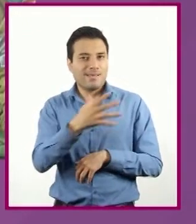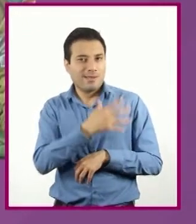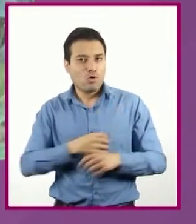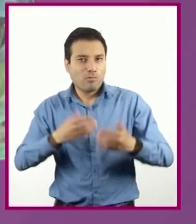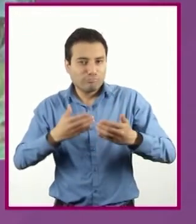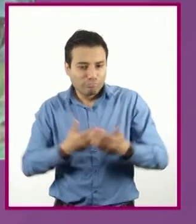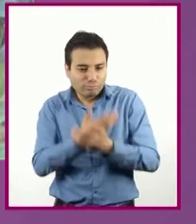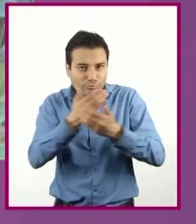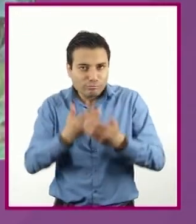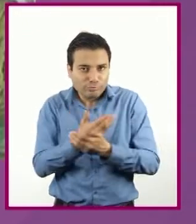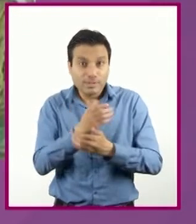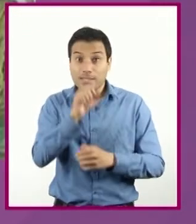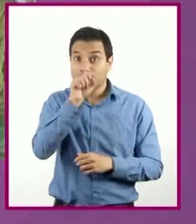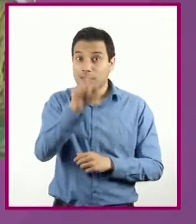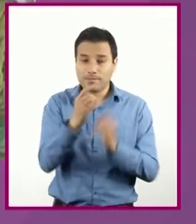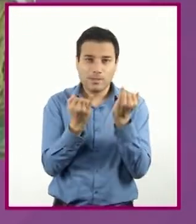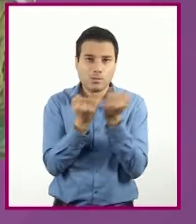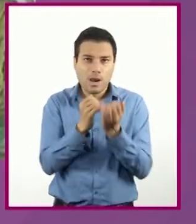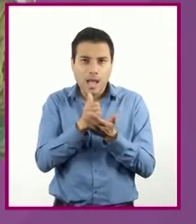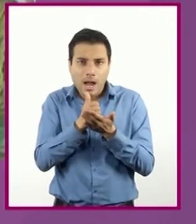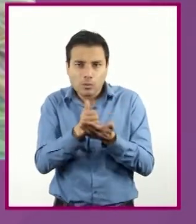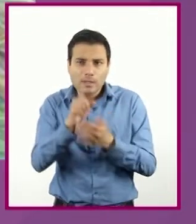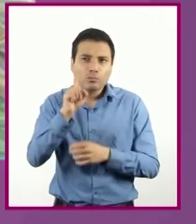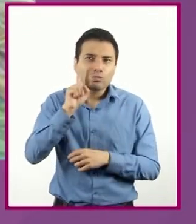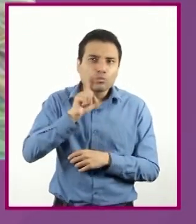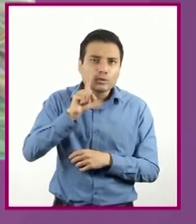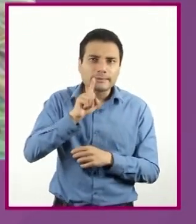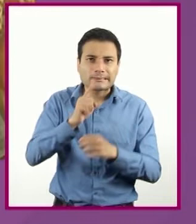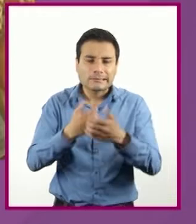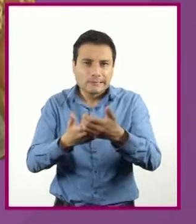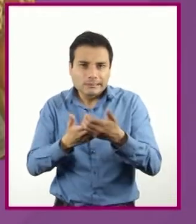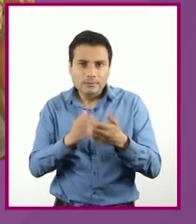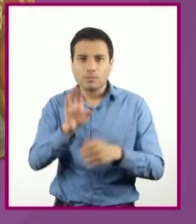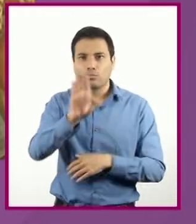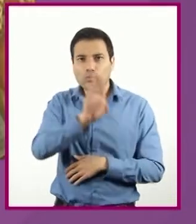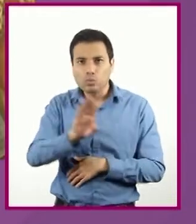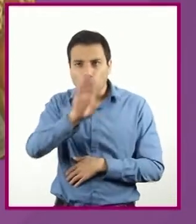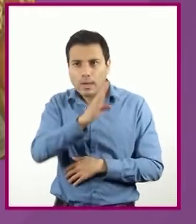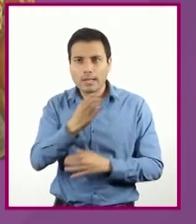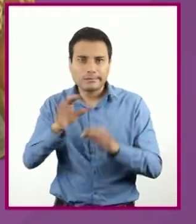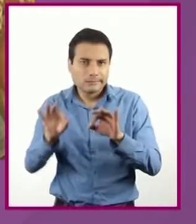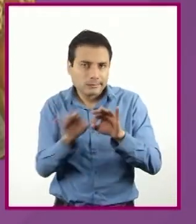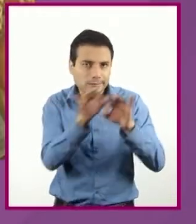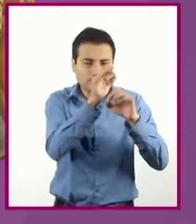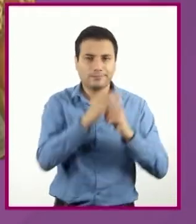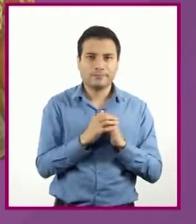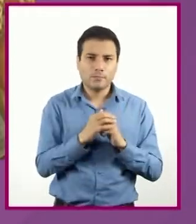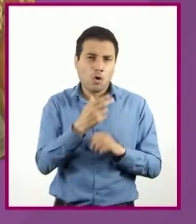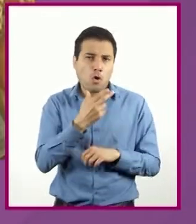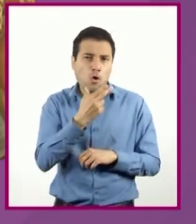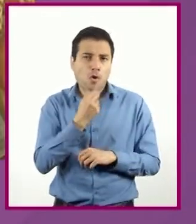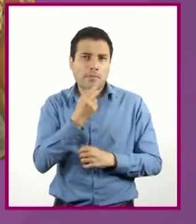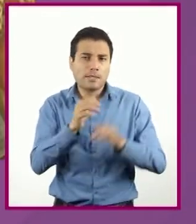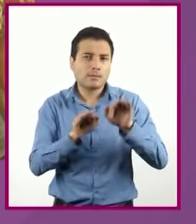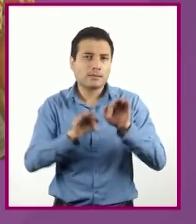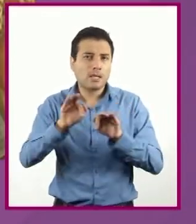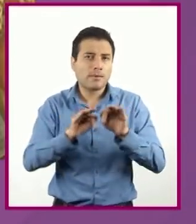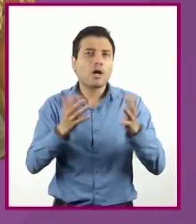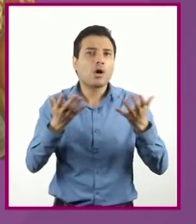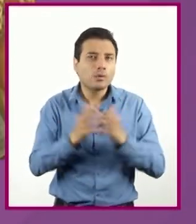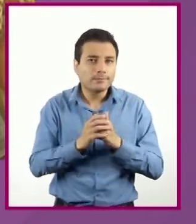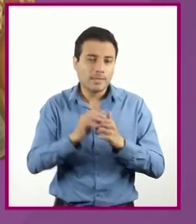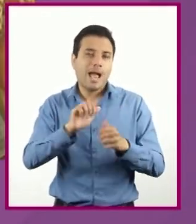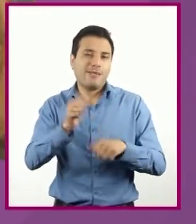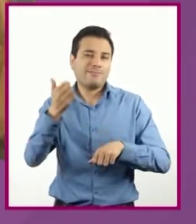además, eran parteras, chamanas y tejedoras. Algunos hombres desempeñaban labores